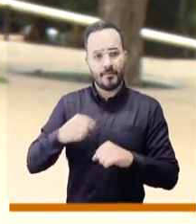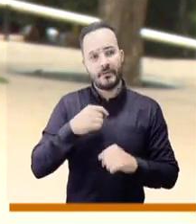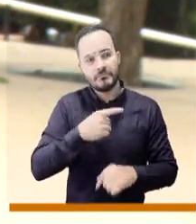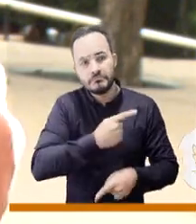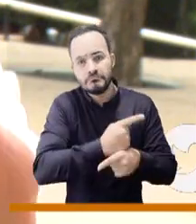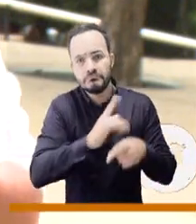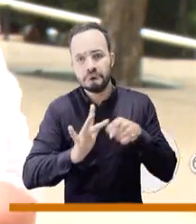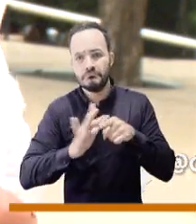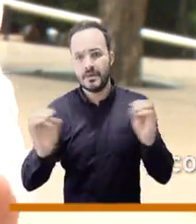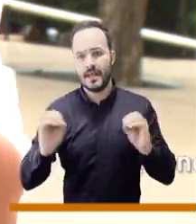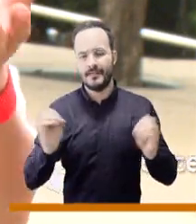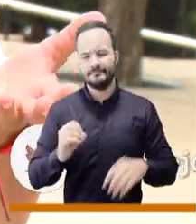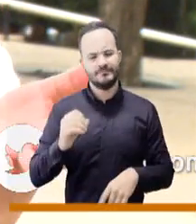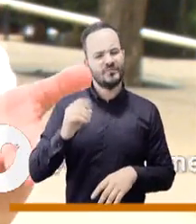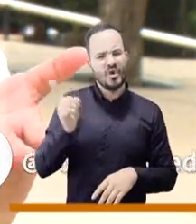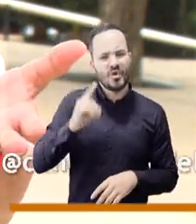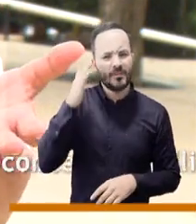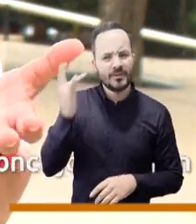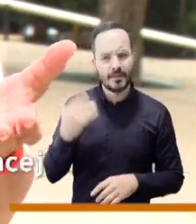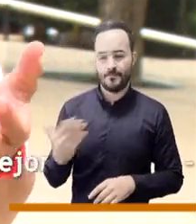Consejo en plenaria